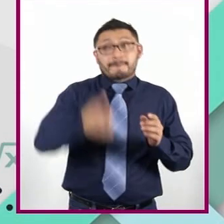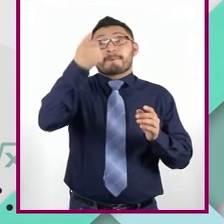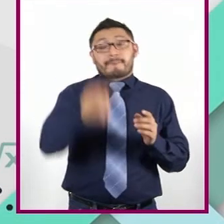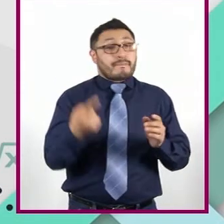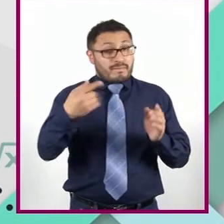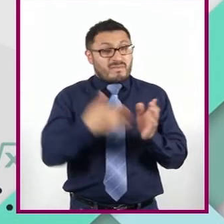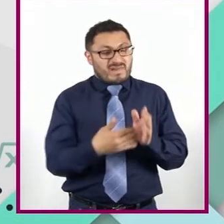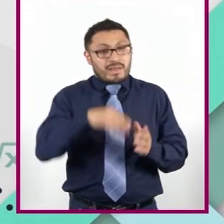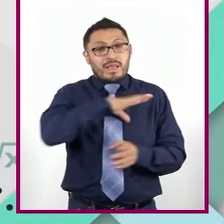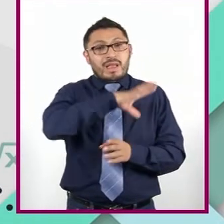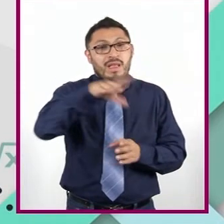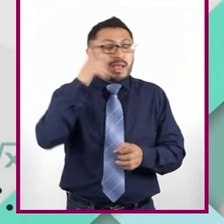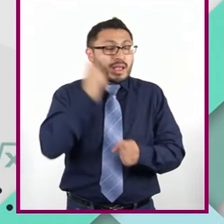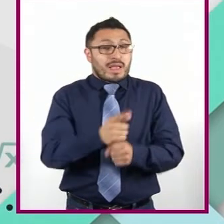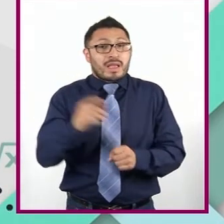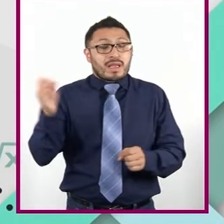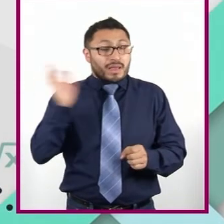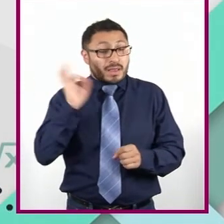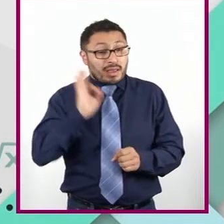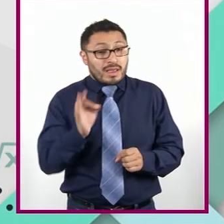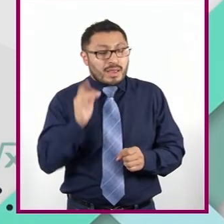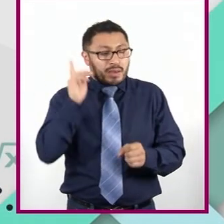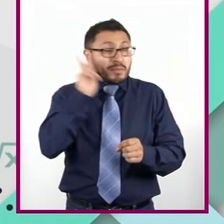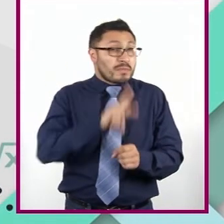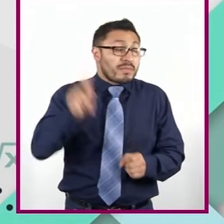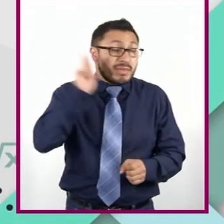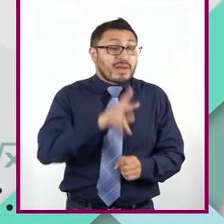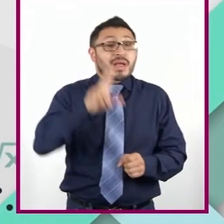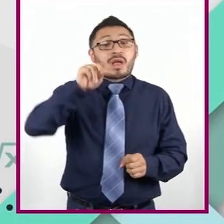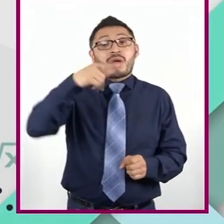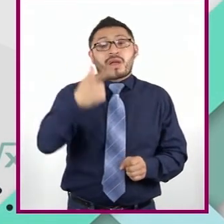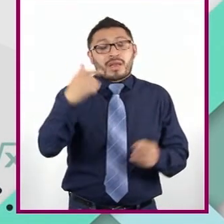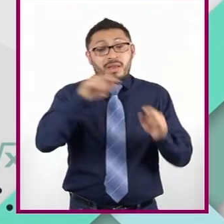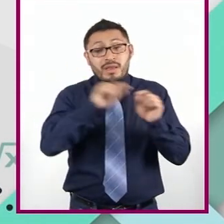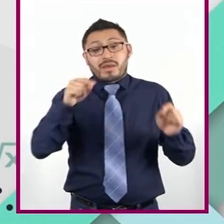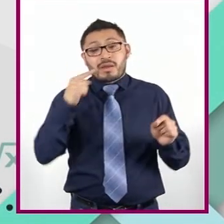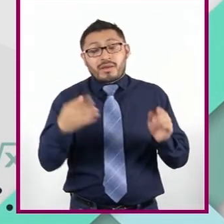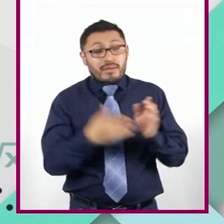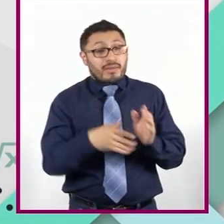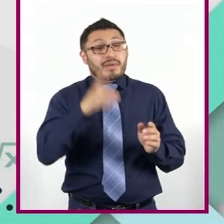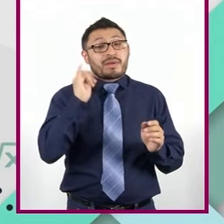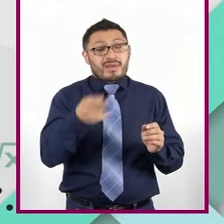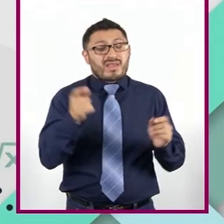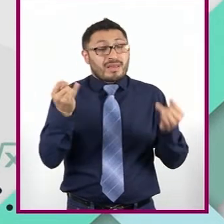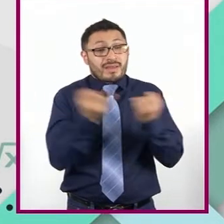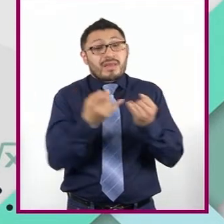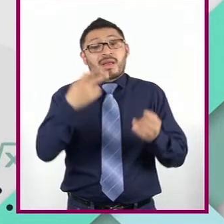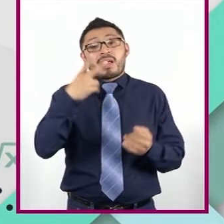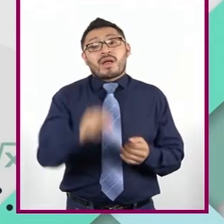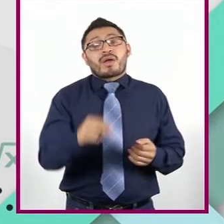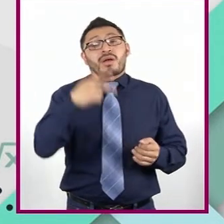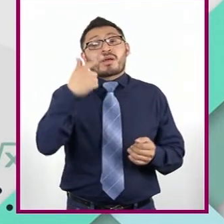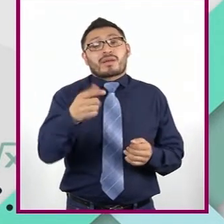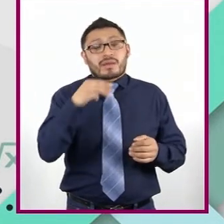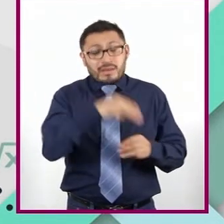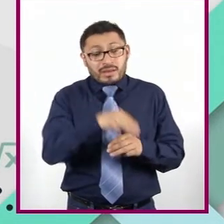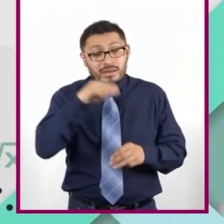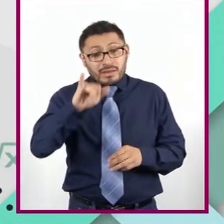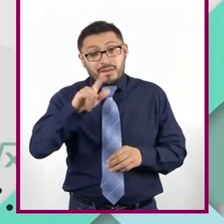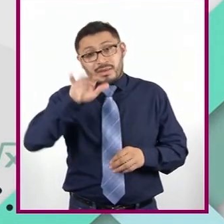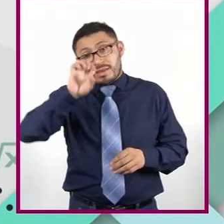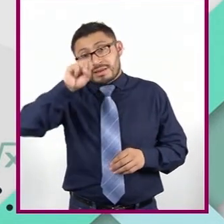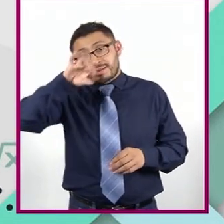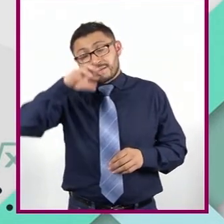una probabilidad frecuencial de 87 entre 1000, que es igual a 87 milésimos, que representa